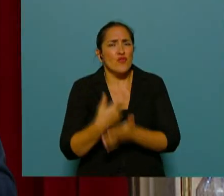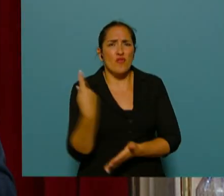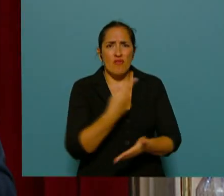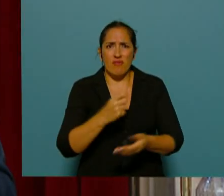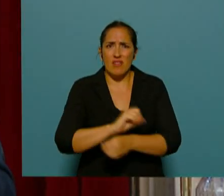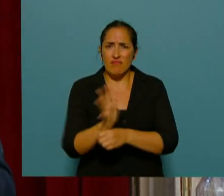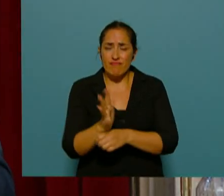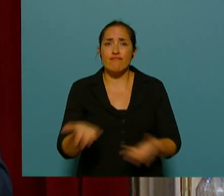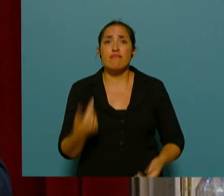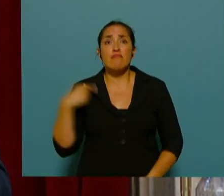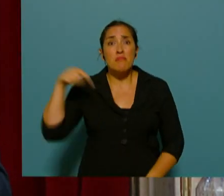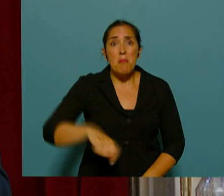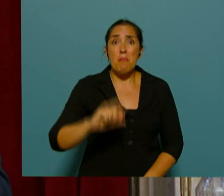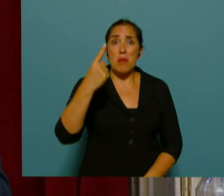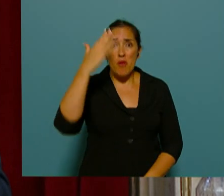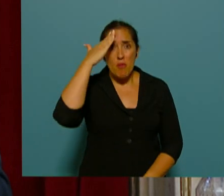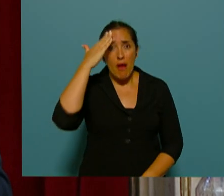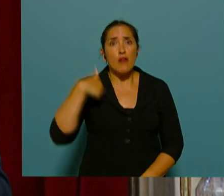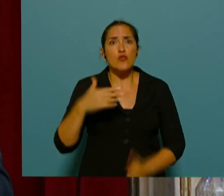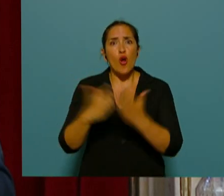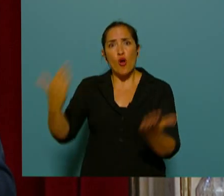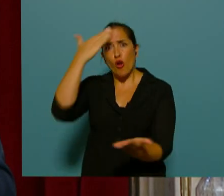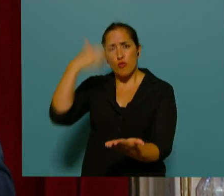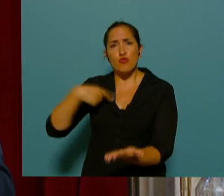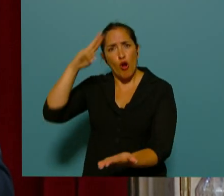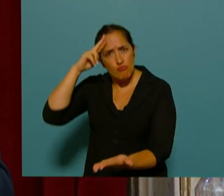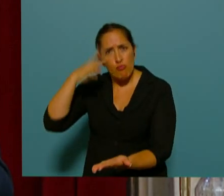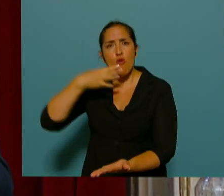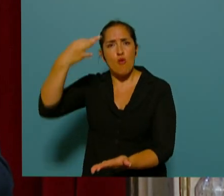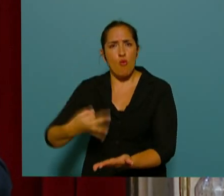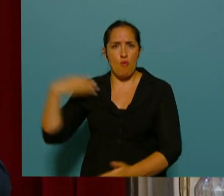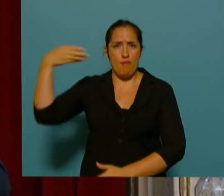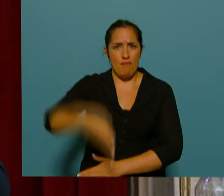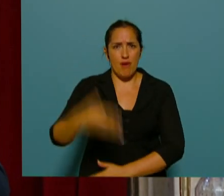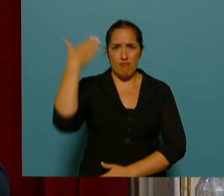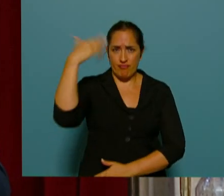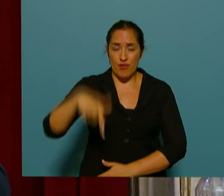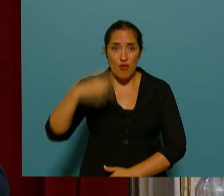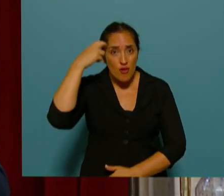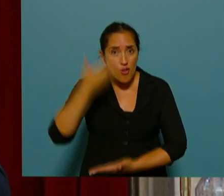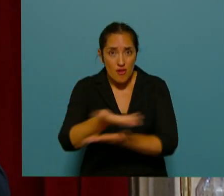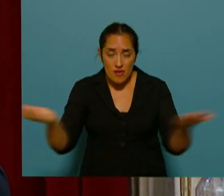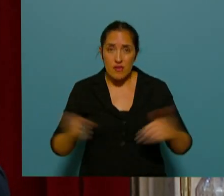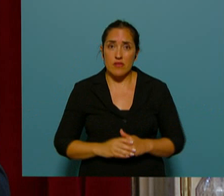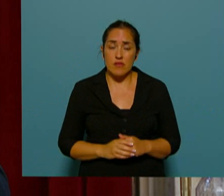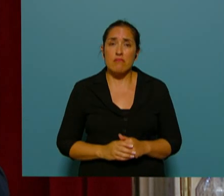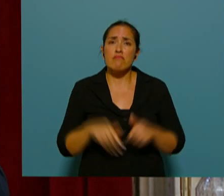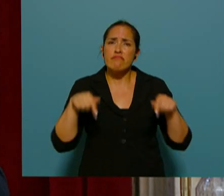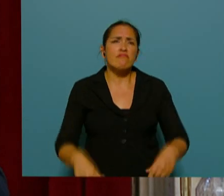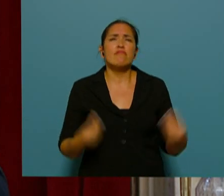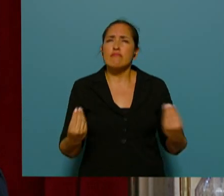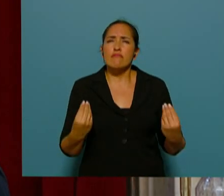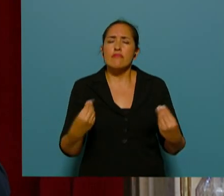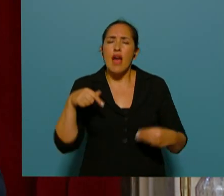solo en cumplimiento de mis responsabilidades constitucionales, sino también a proponerles que nos tomemos